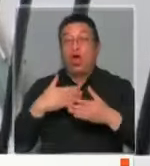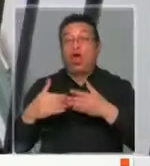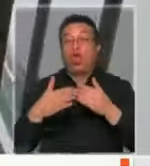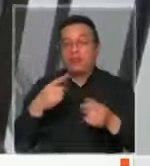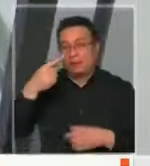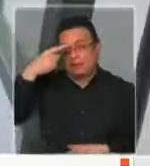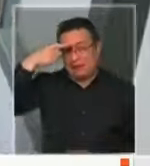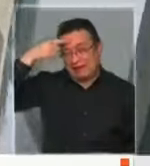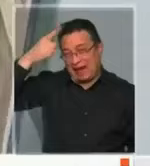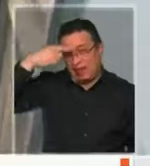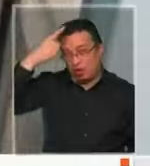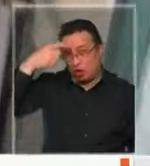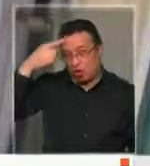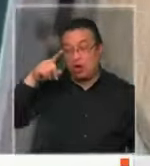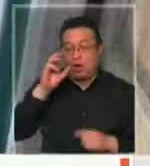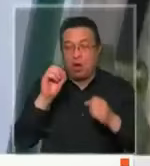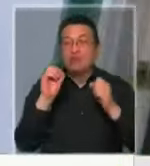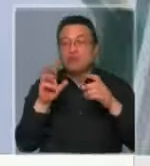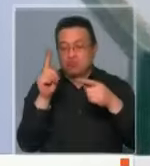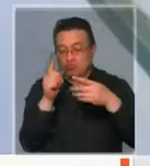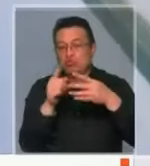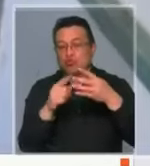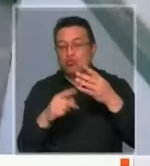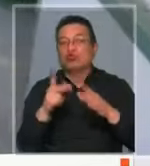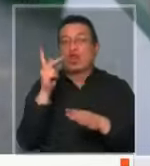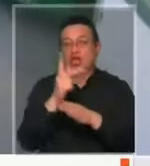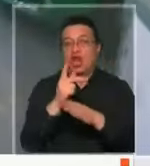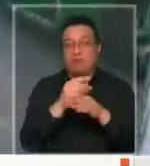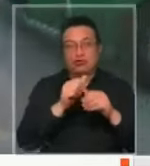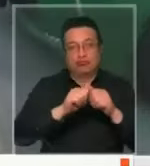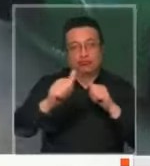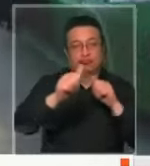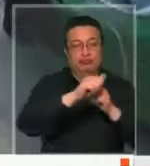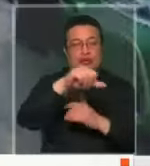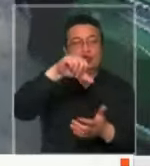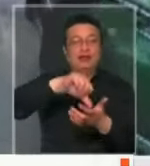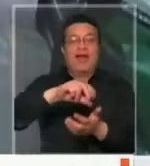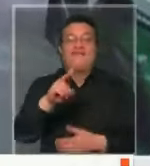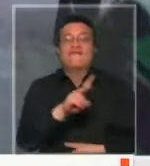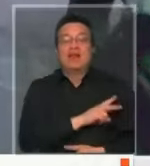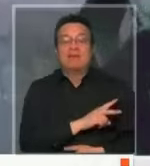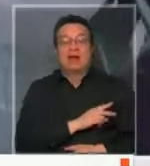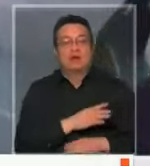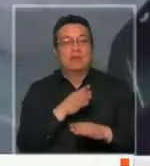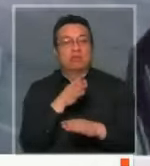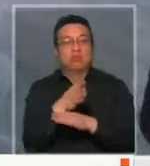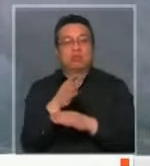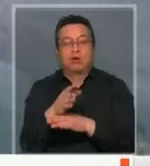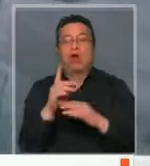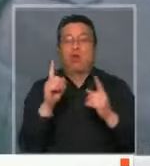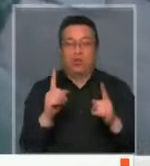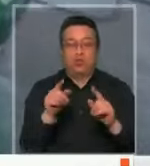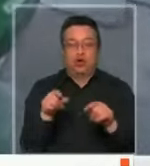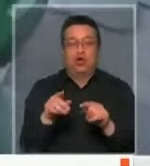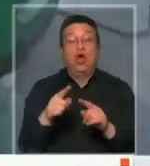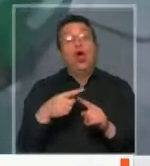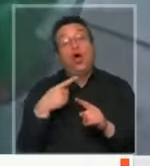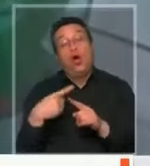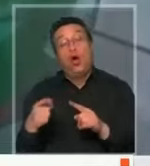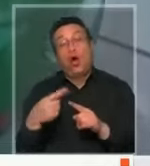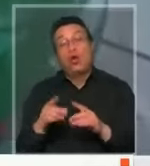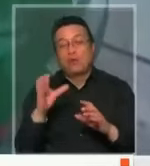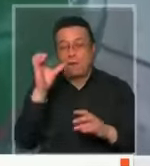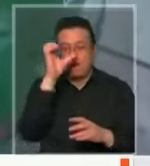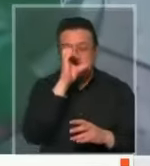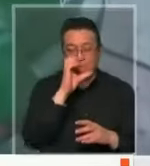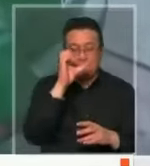Antonio, es decir, fueron varios los kilómetros de distancia con la ciudad de Valparaíso que recorrió al menos uno de ellos. De los demás, siguen siendo buscados,